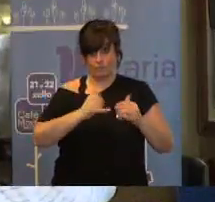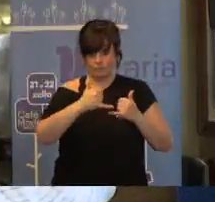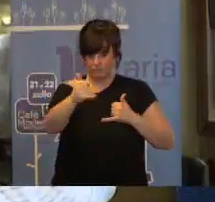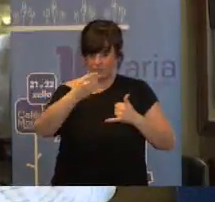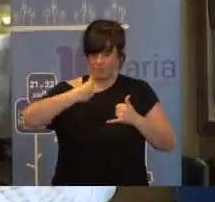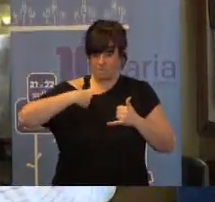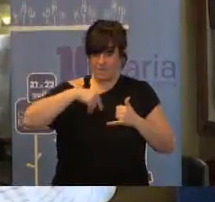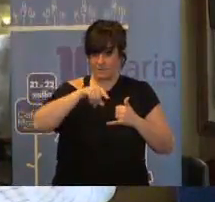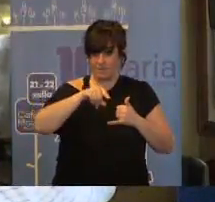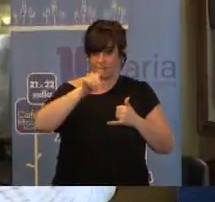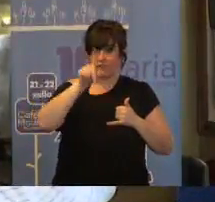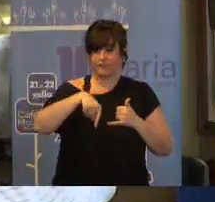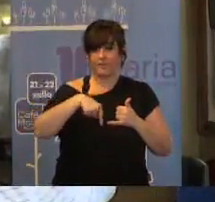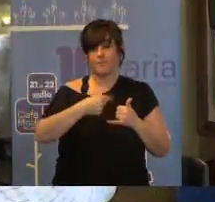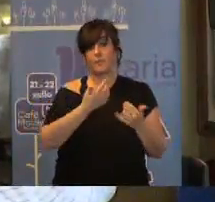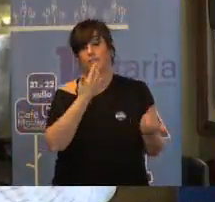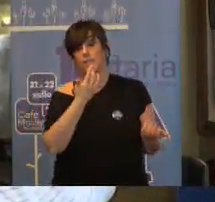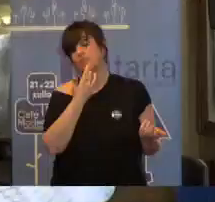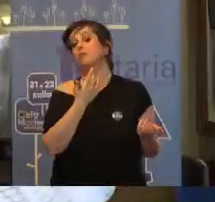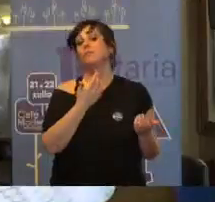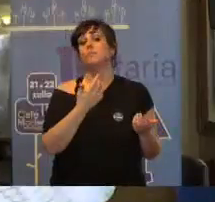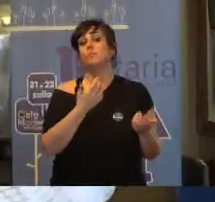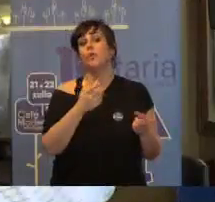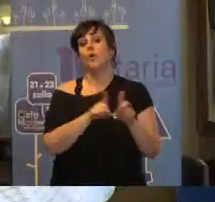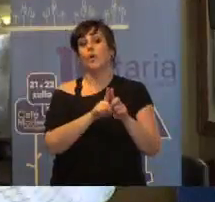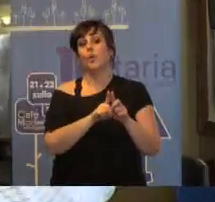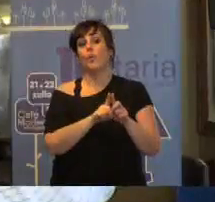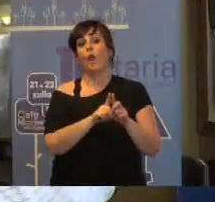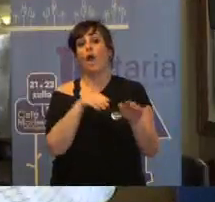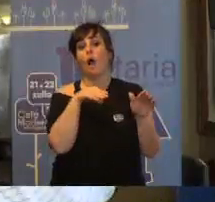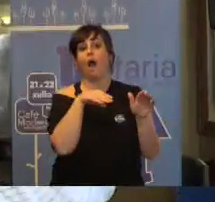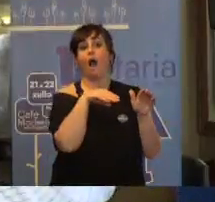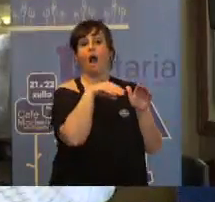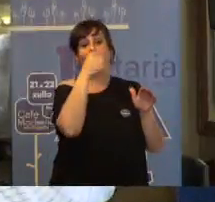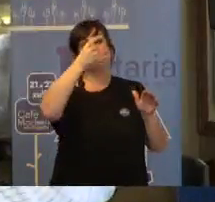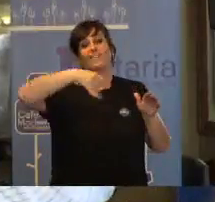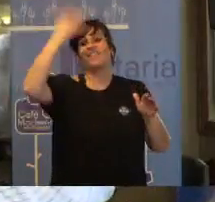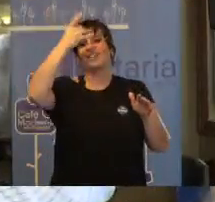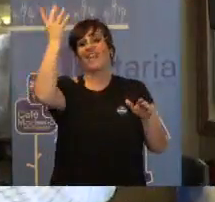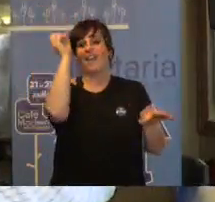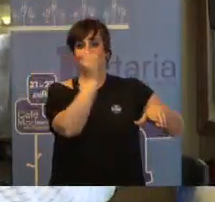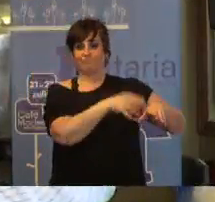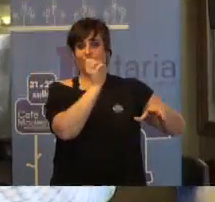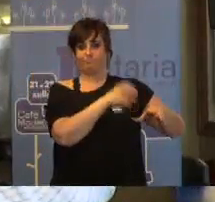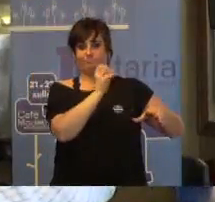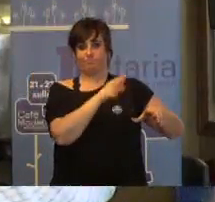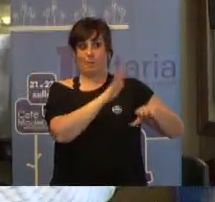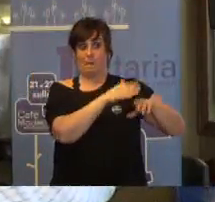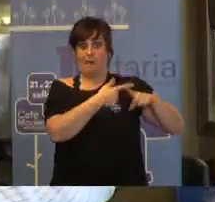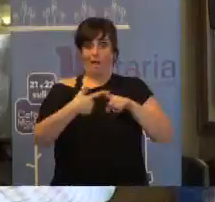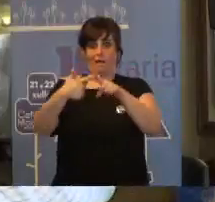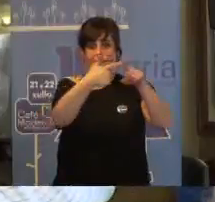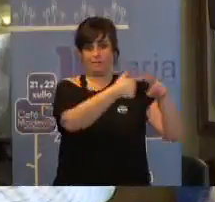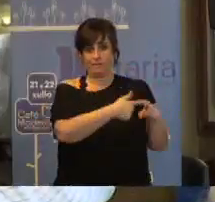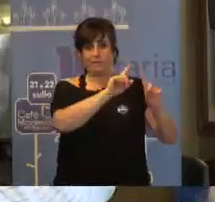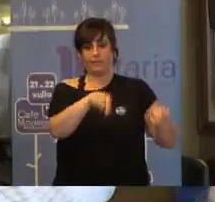cuestión de definir aquel banco de ideas, esas liñas programáticas que nos unen a todos e que despois trasladaremos cada